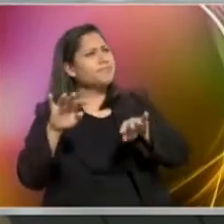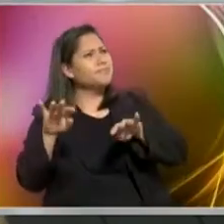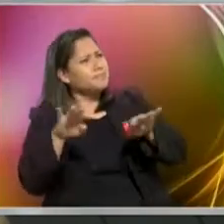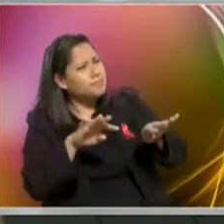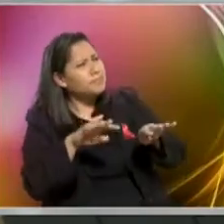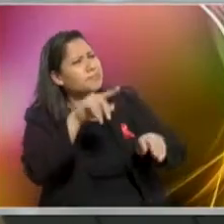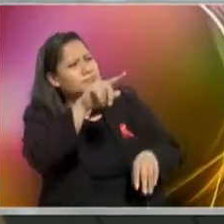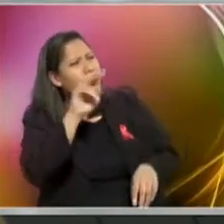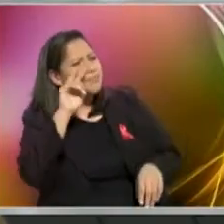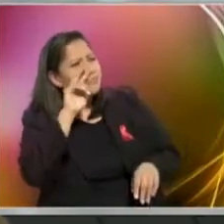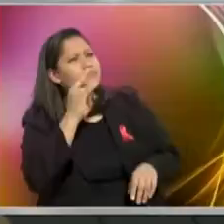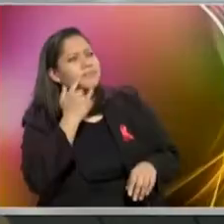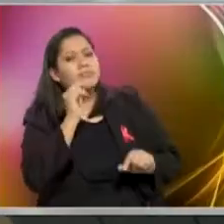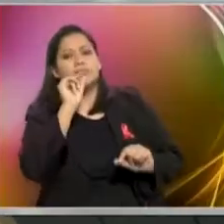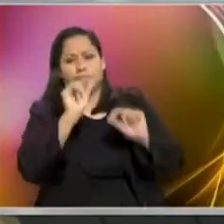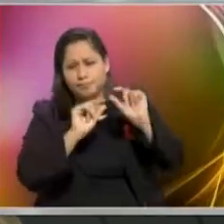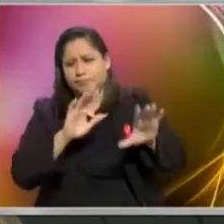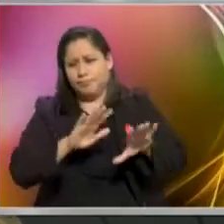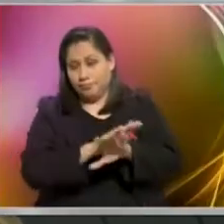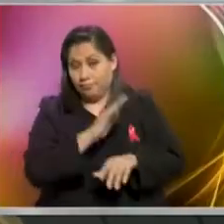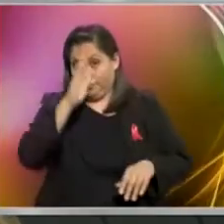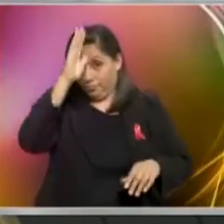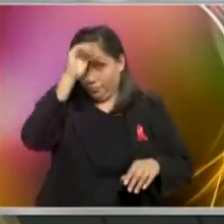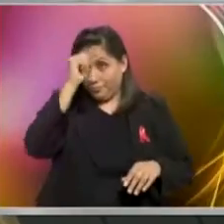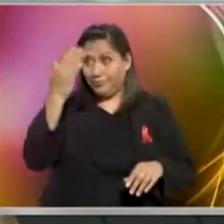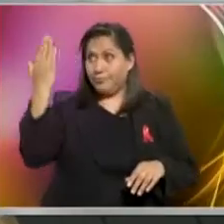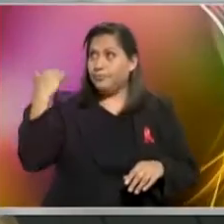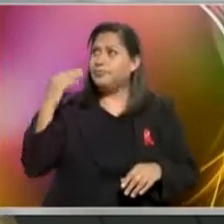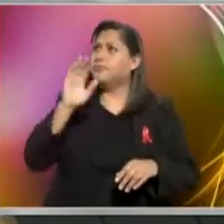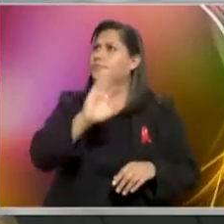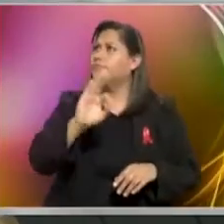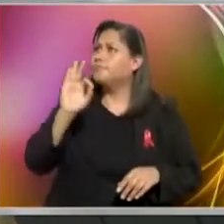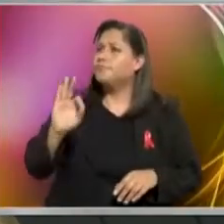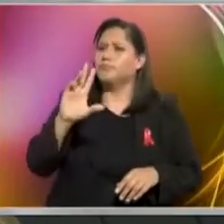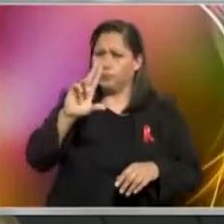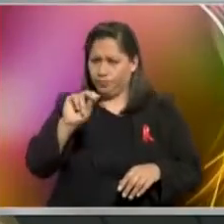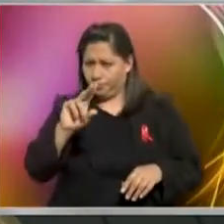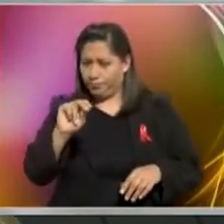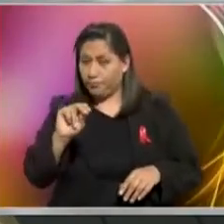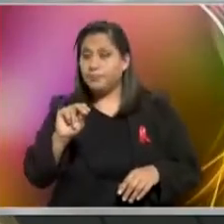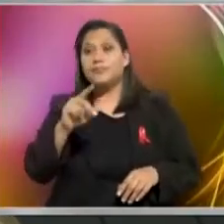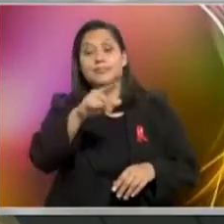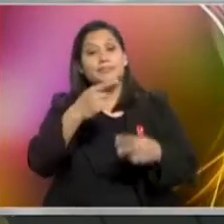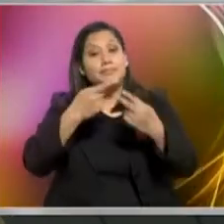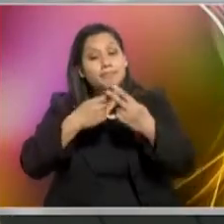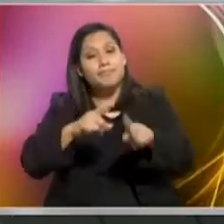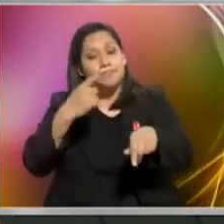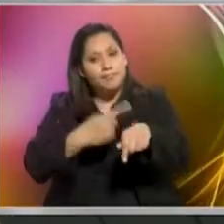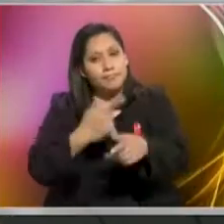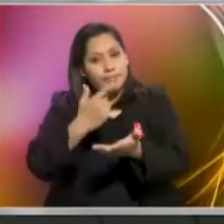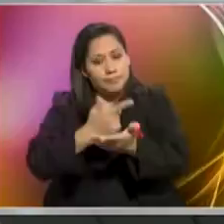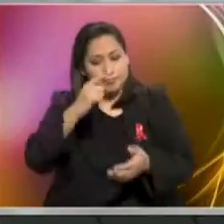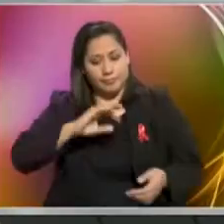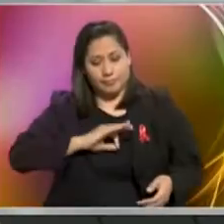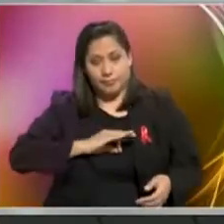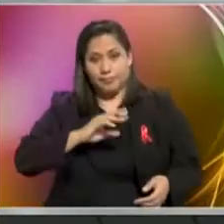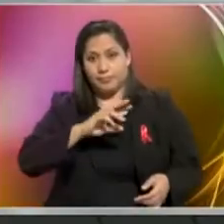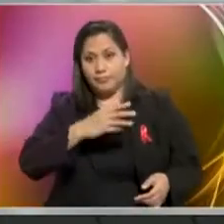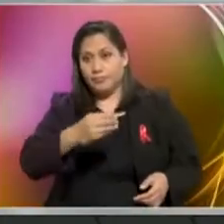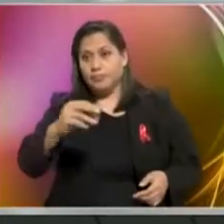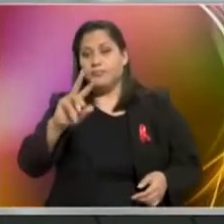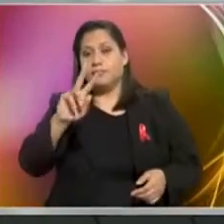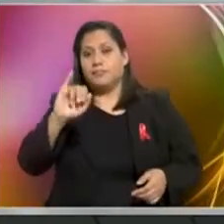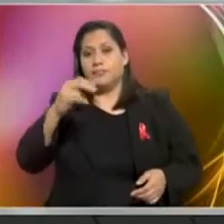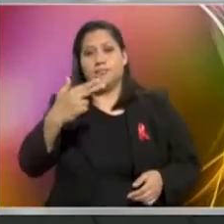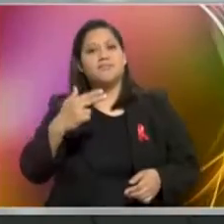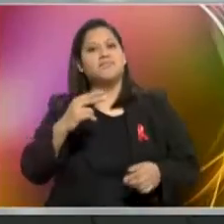como factor, ha ido evolucionando. Recordemos que al principio de en los 80s, cuando empezó la epidemia de VIH, era una sentencia